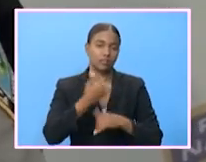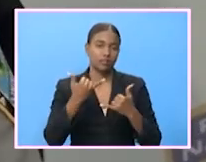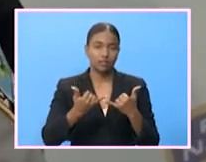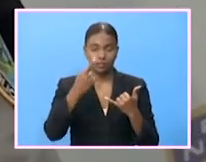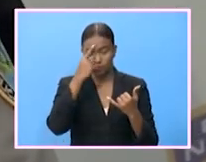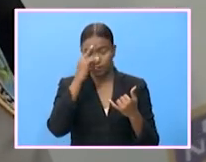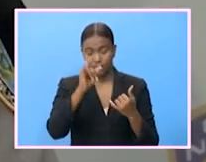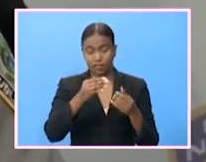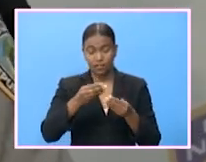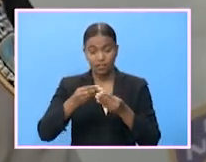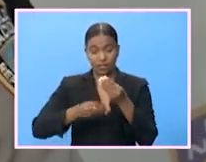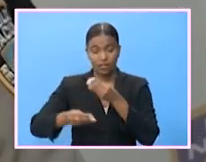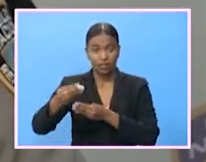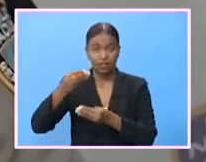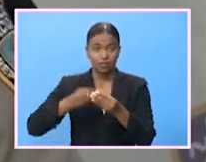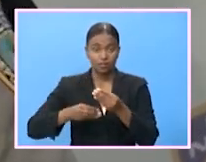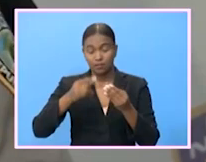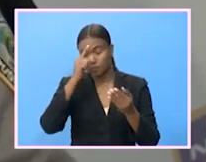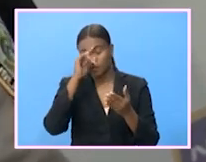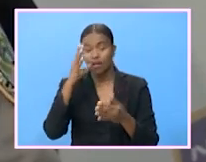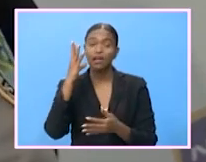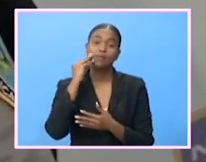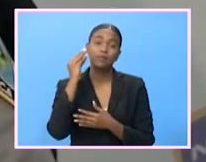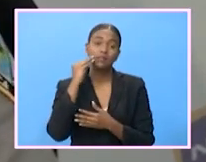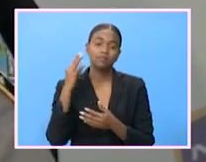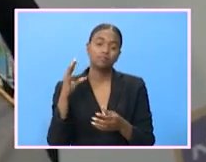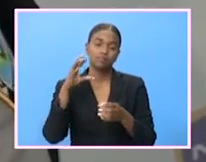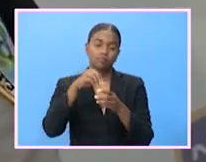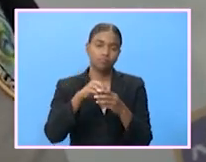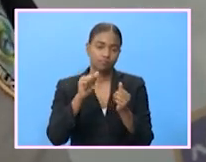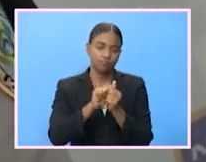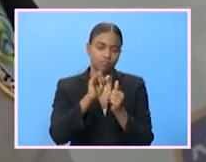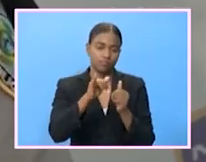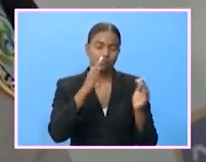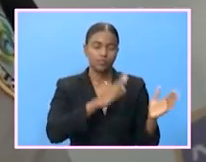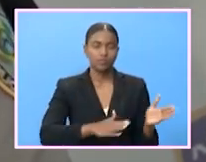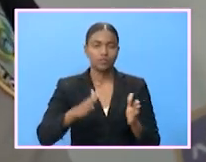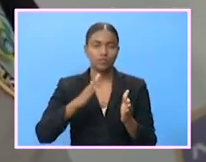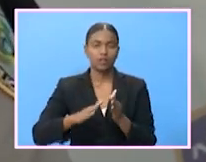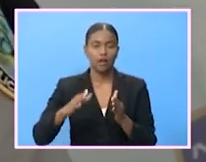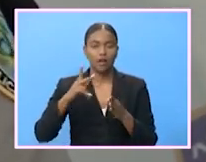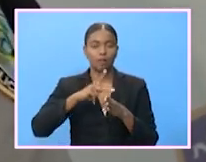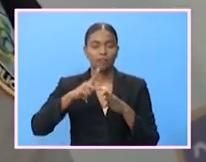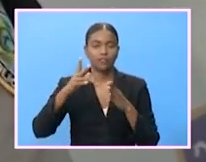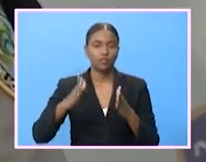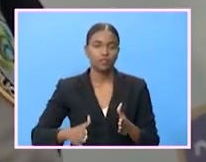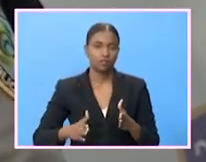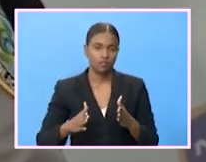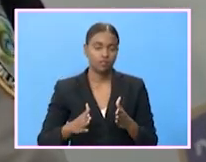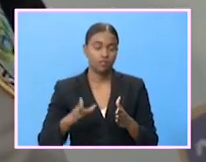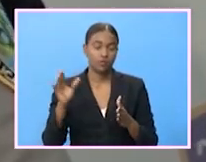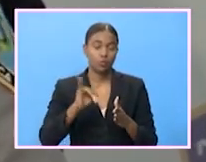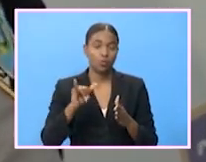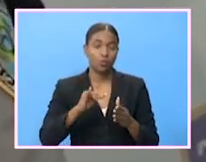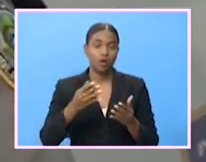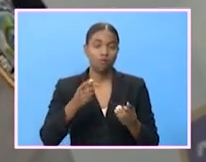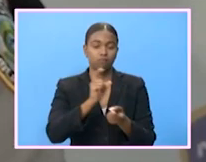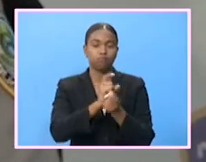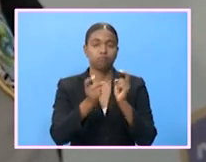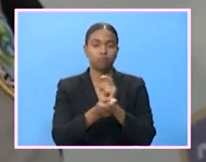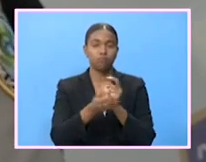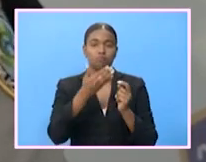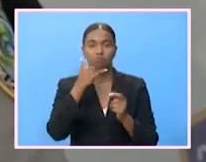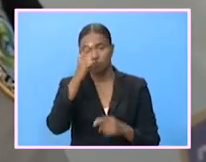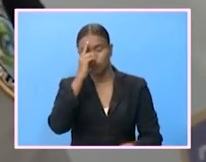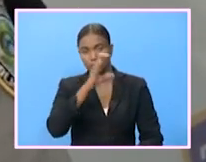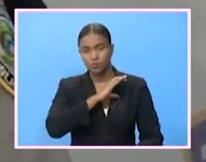este intercambio de experiencia que forma parte de este proceso de profesionalización y transformación de la